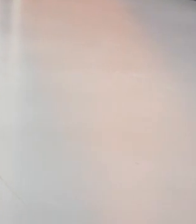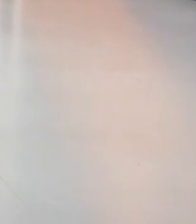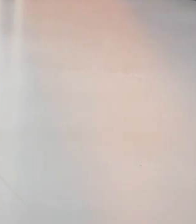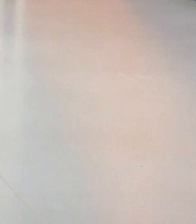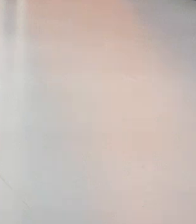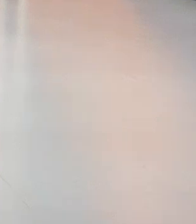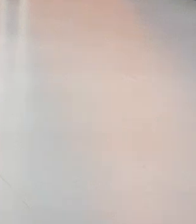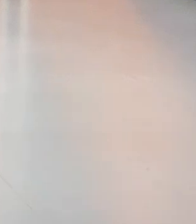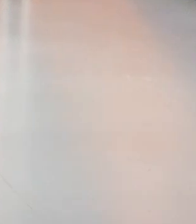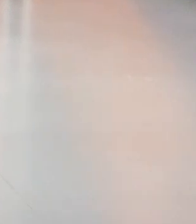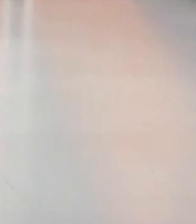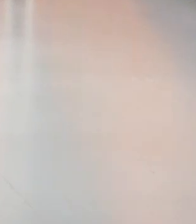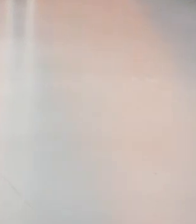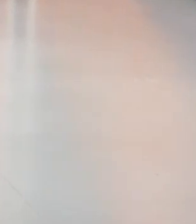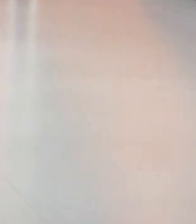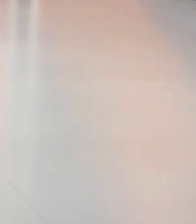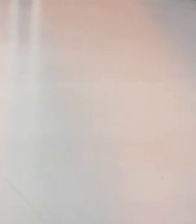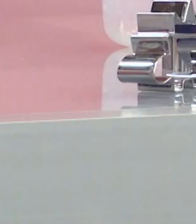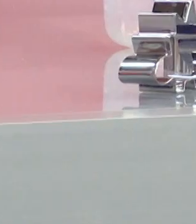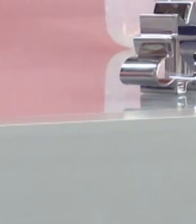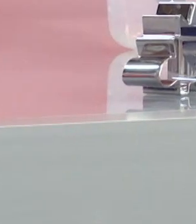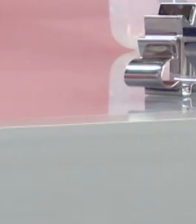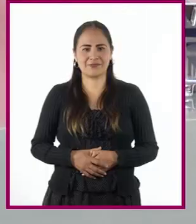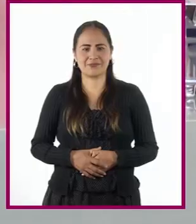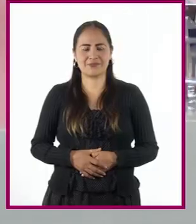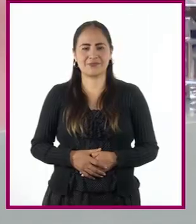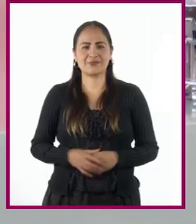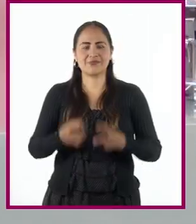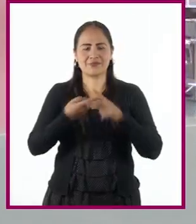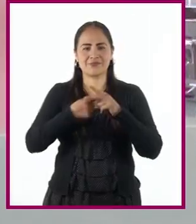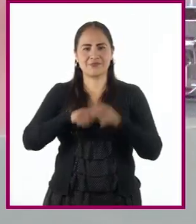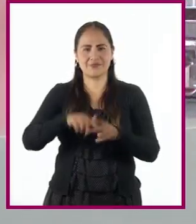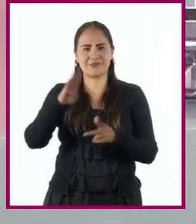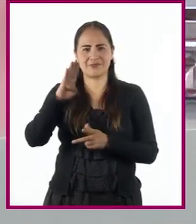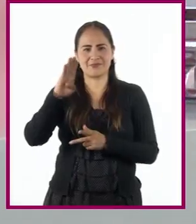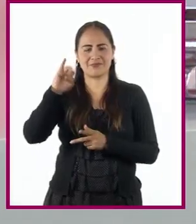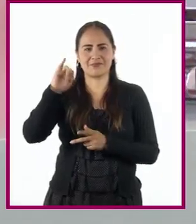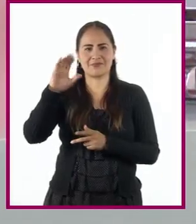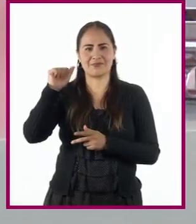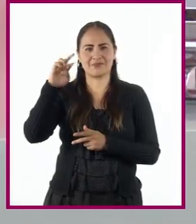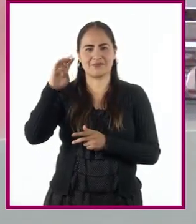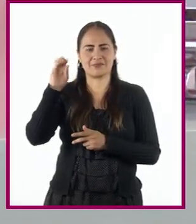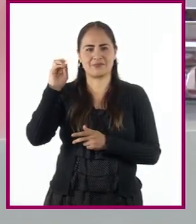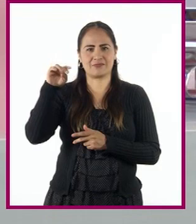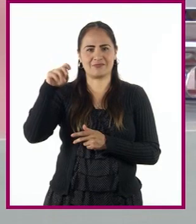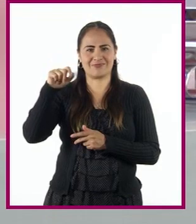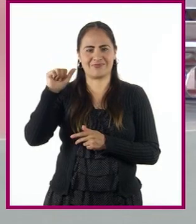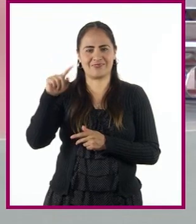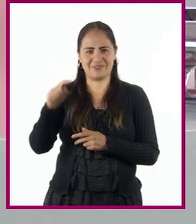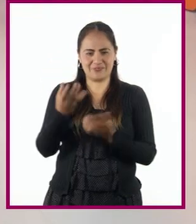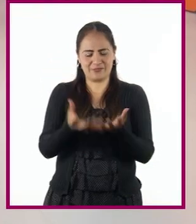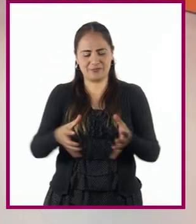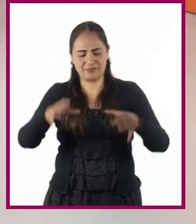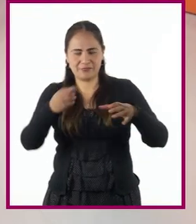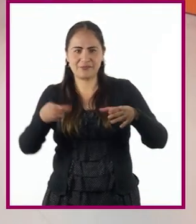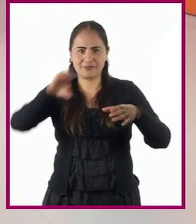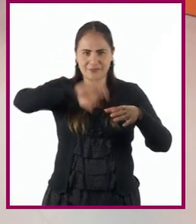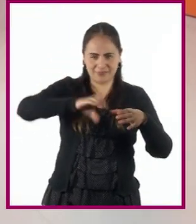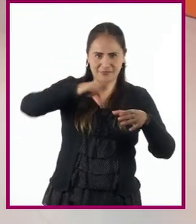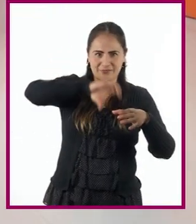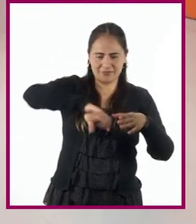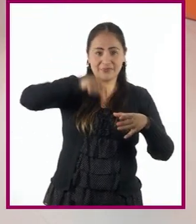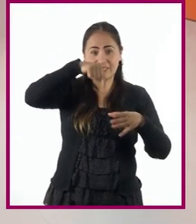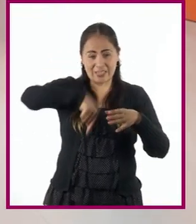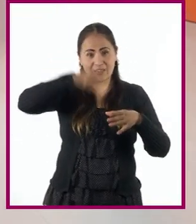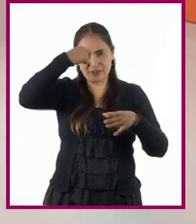recipiente hondo colocamos una taza rasa de bicarbonato de sodio puro y 3/4 de taza de ácido cítrico en polvo. Esta sustancia es fácil